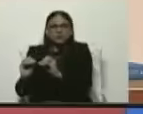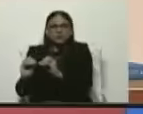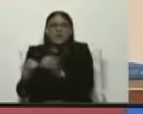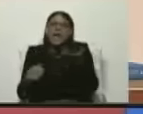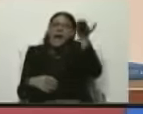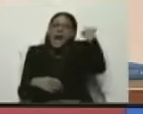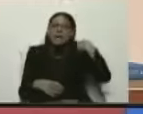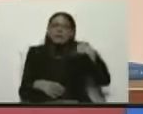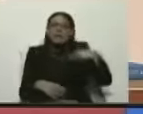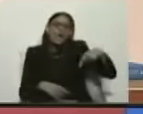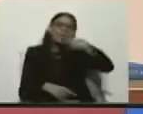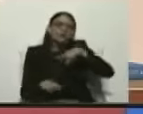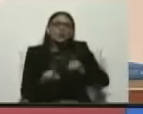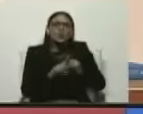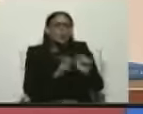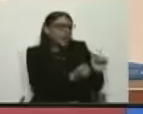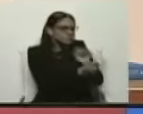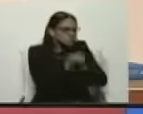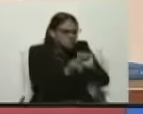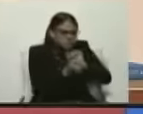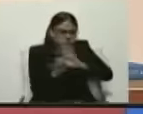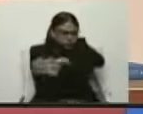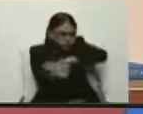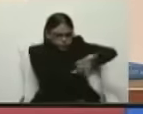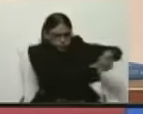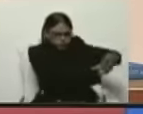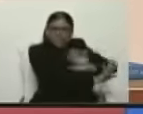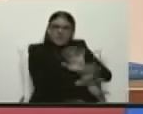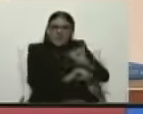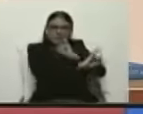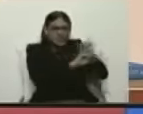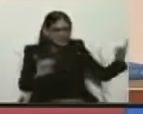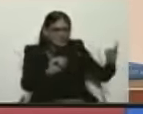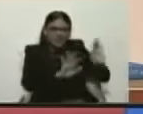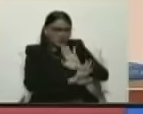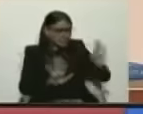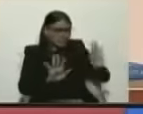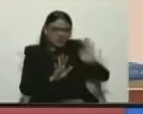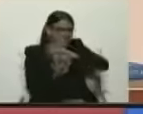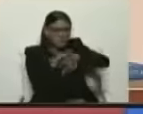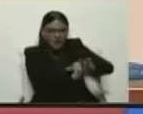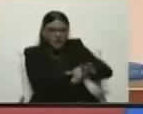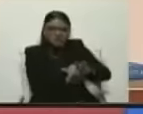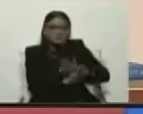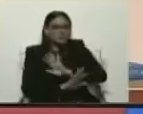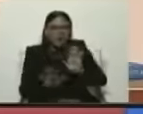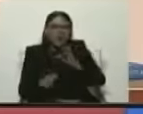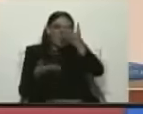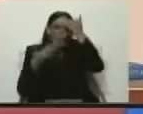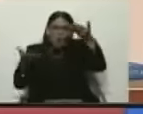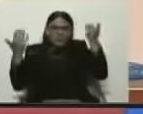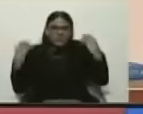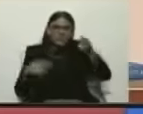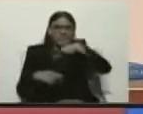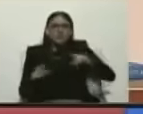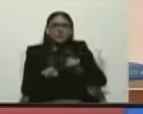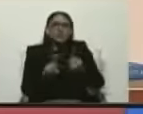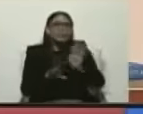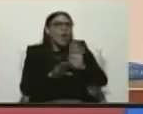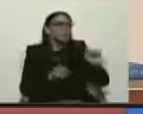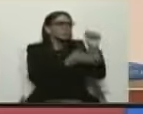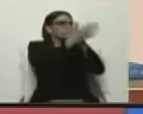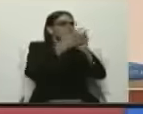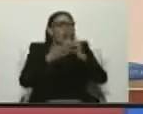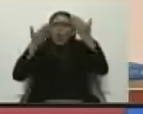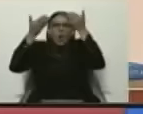antes, lo frenamos. Dijimos, ya esto no existe y vamos a arrancar con... Le pedimos a nuestra gente, hicimos un decálogo